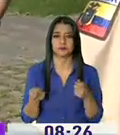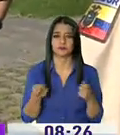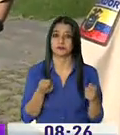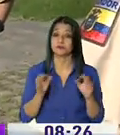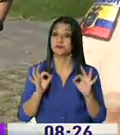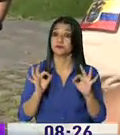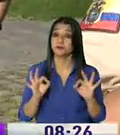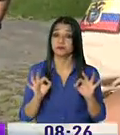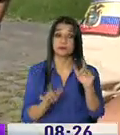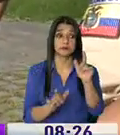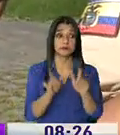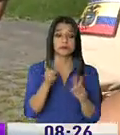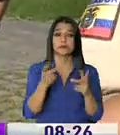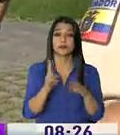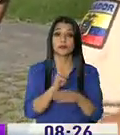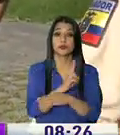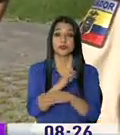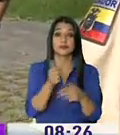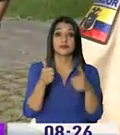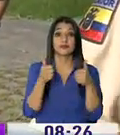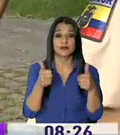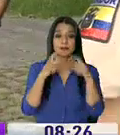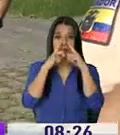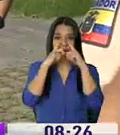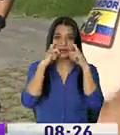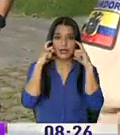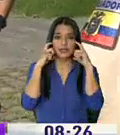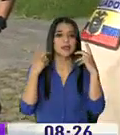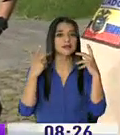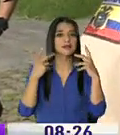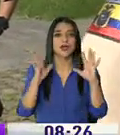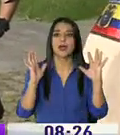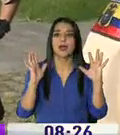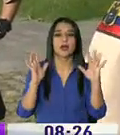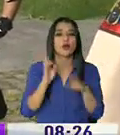cómo los ciudadanos ya estamos utilizando todos las mascarillas. Se ha vuelto ya un objeto